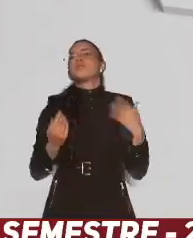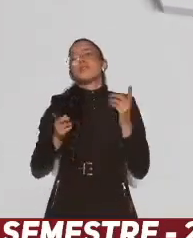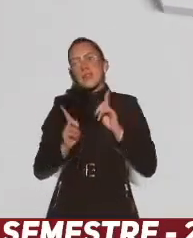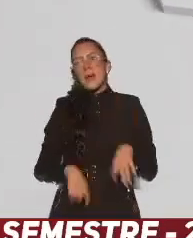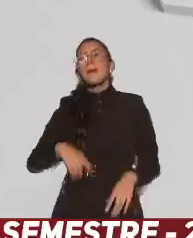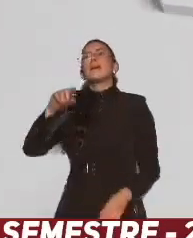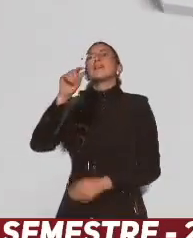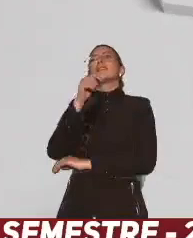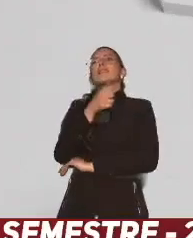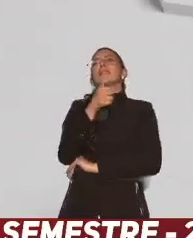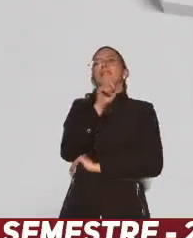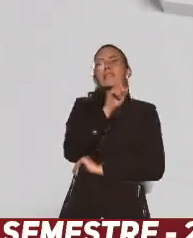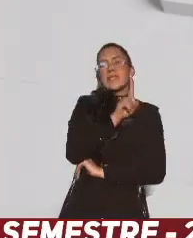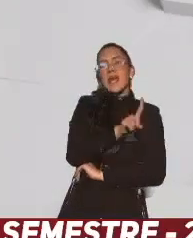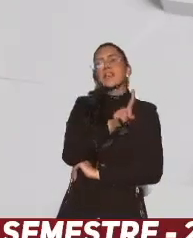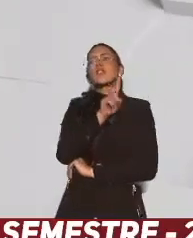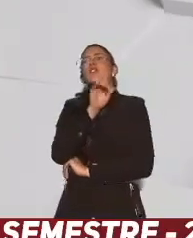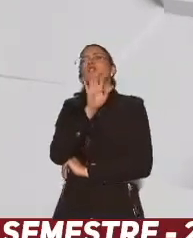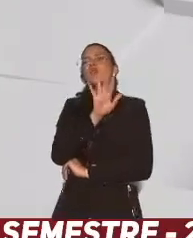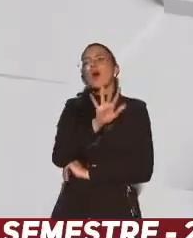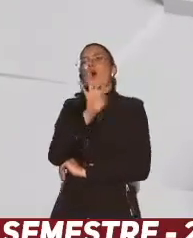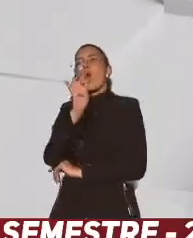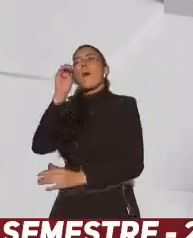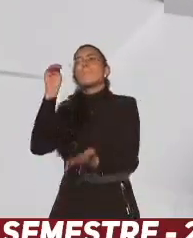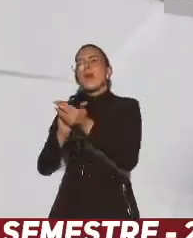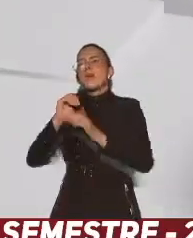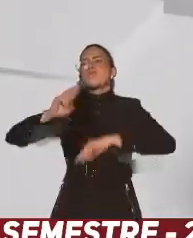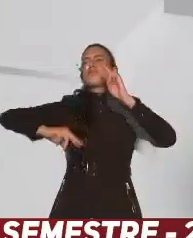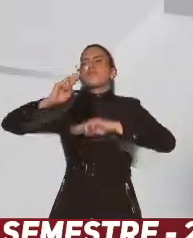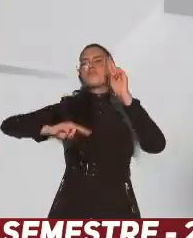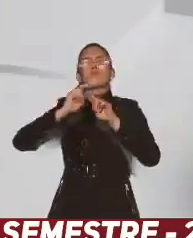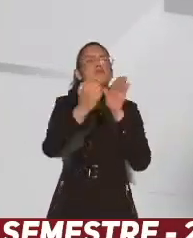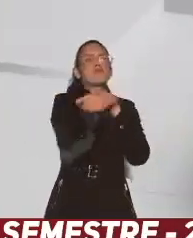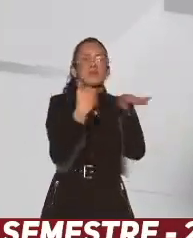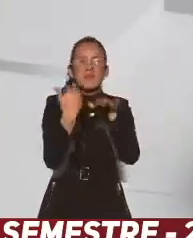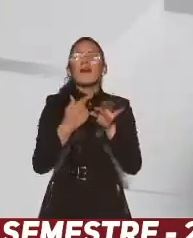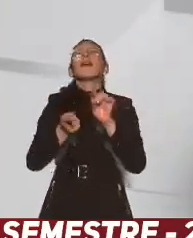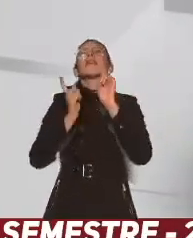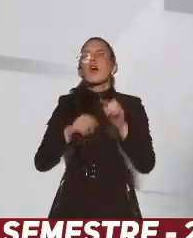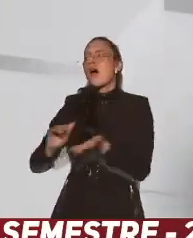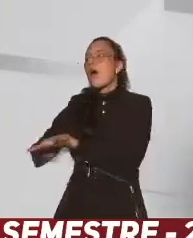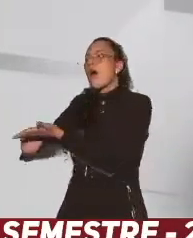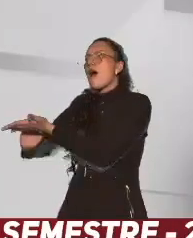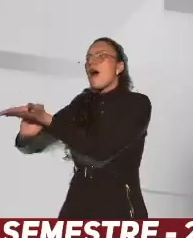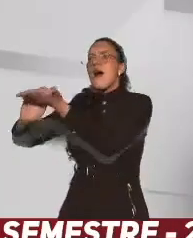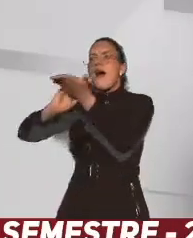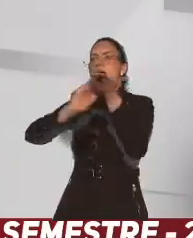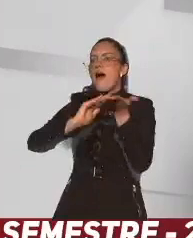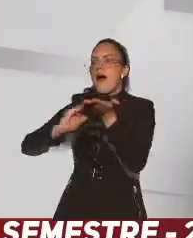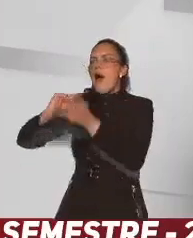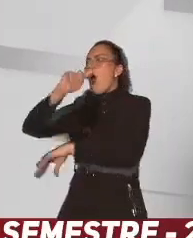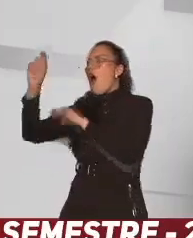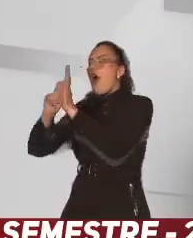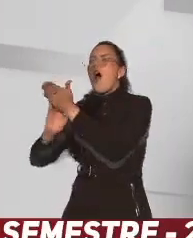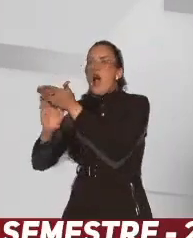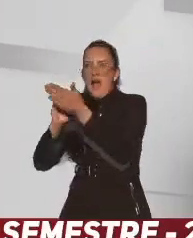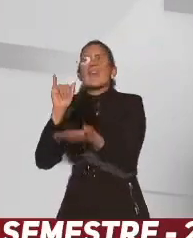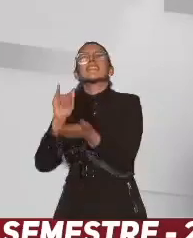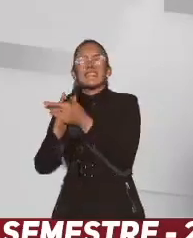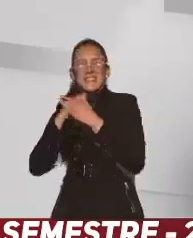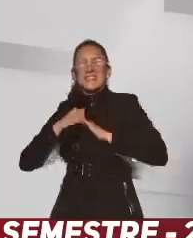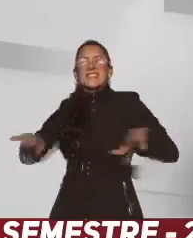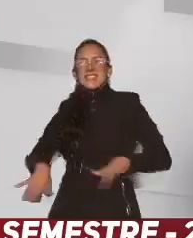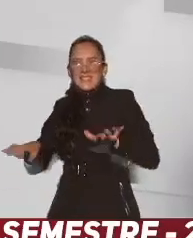156.019 metros de vías y la construcción y mantenimiento de jagüeyes fueron algunas de las acciones. El